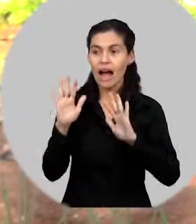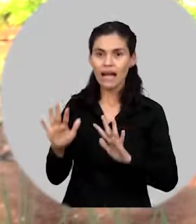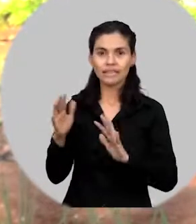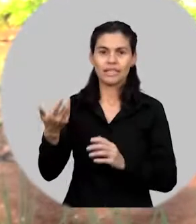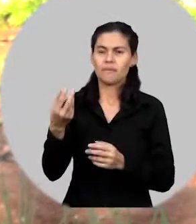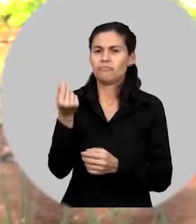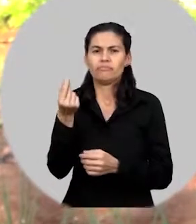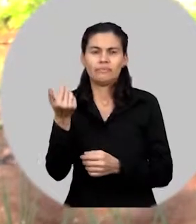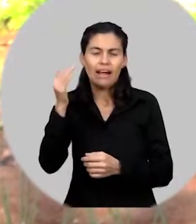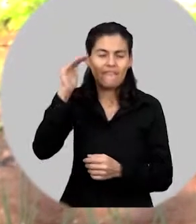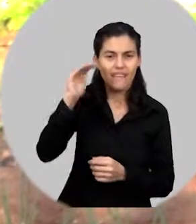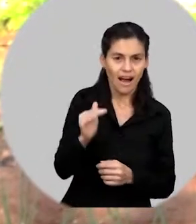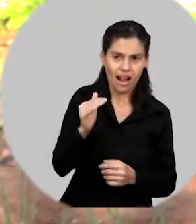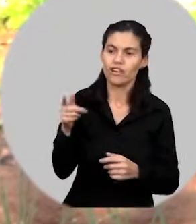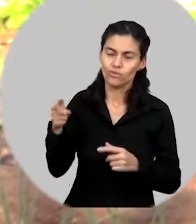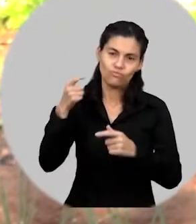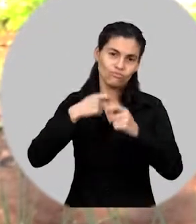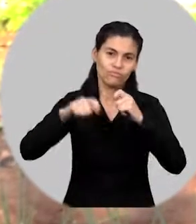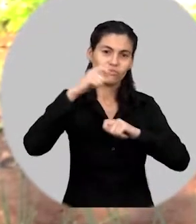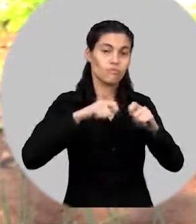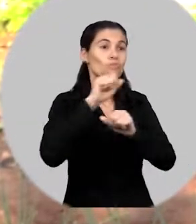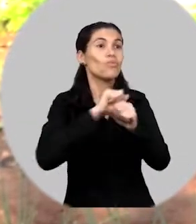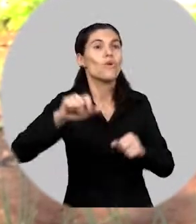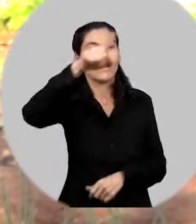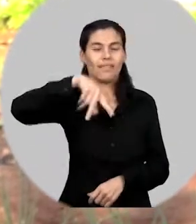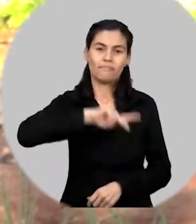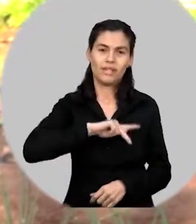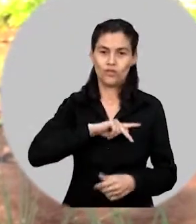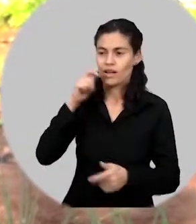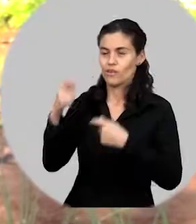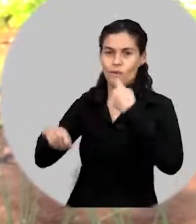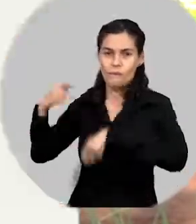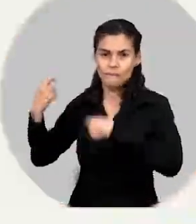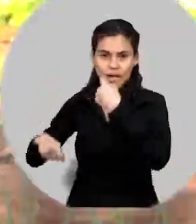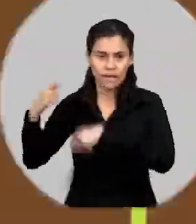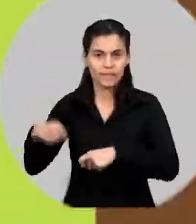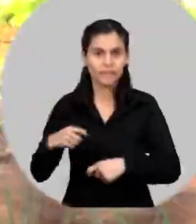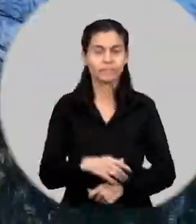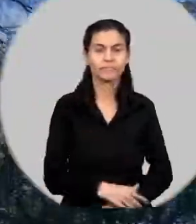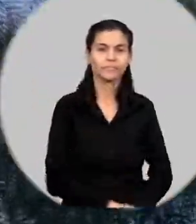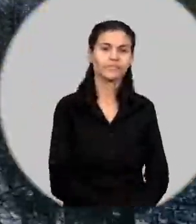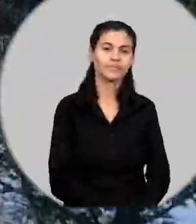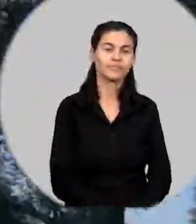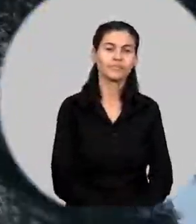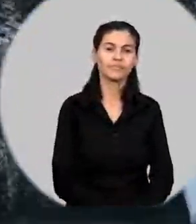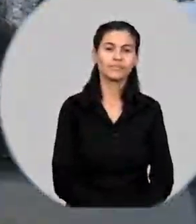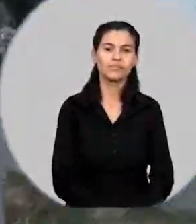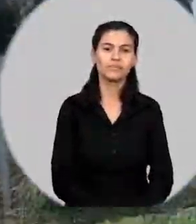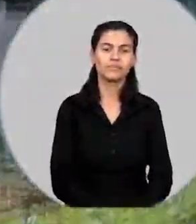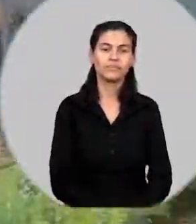y tenemos precios también muy accesibles para que todos puedan acceder a este beneficio.